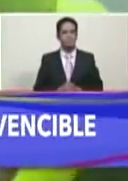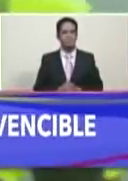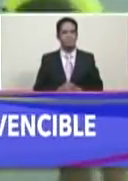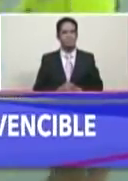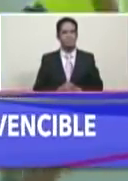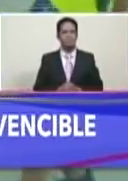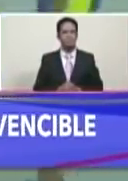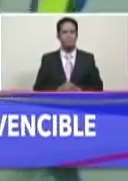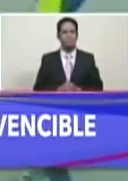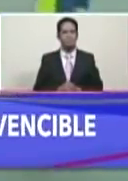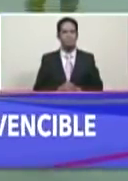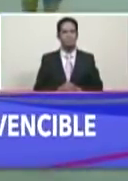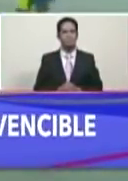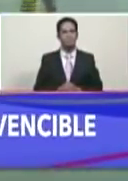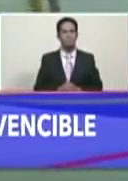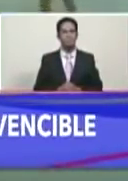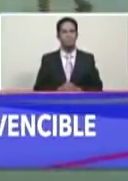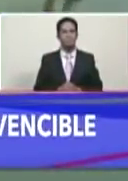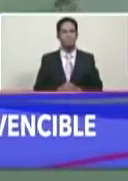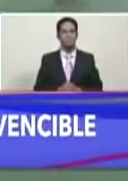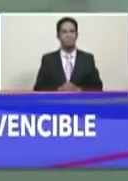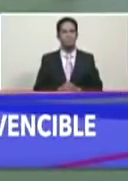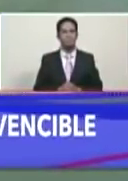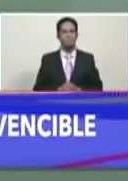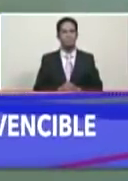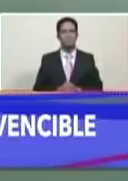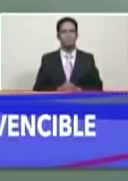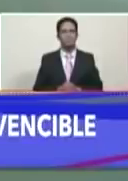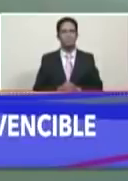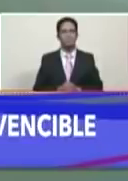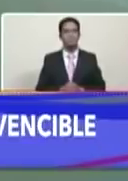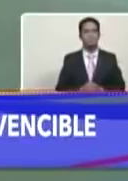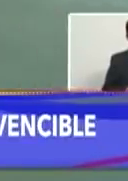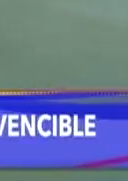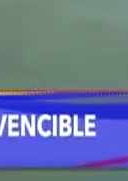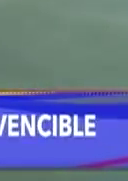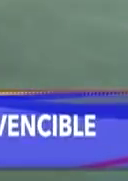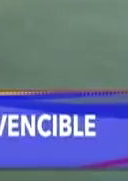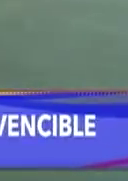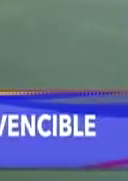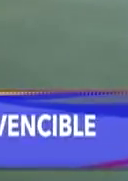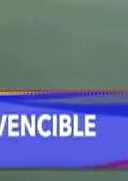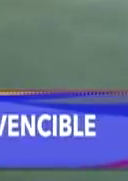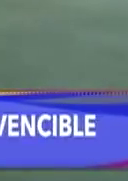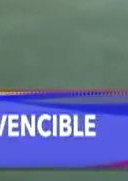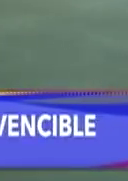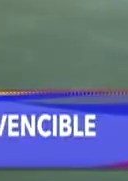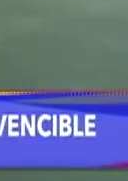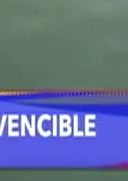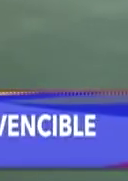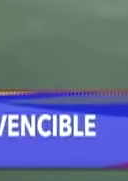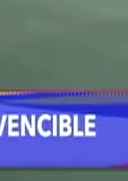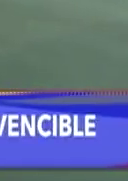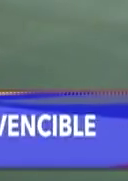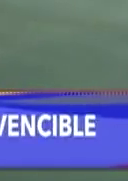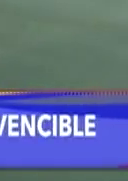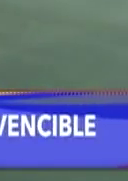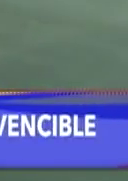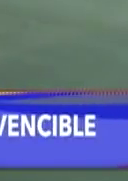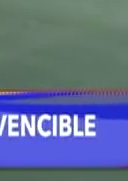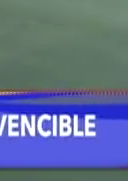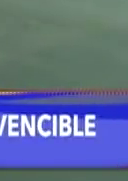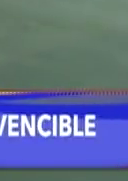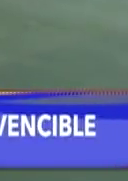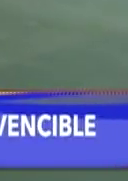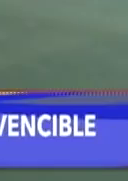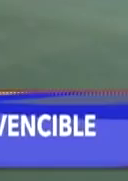7, 8 millones al año de atención de los comedores, escuelas, Mama Rosa. Y, presidente, quiero